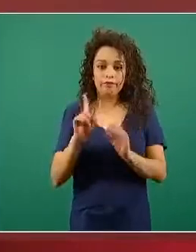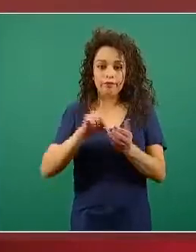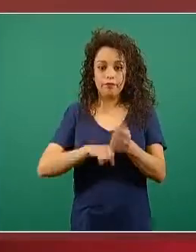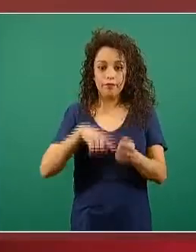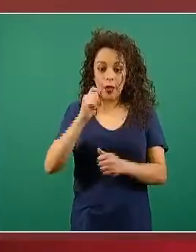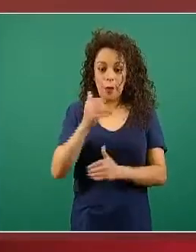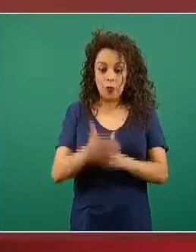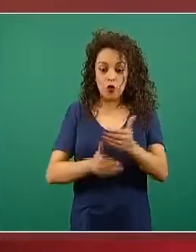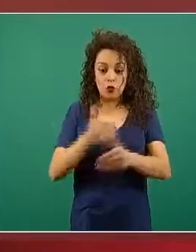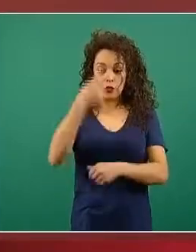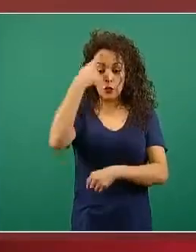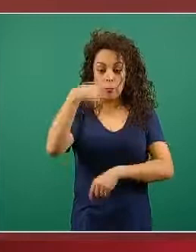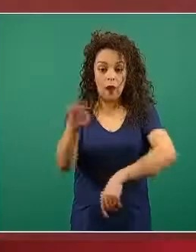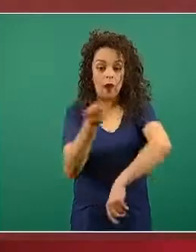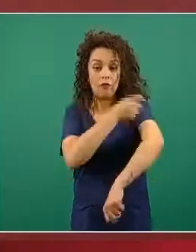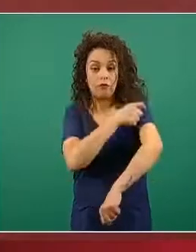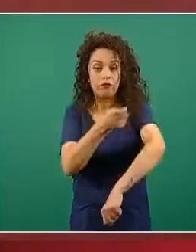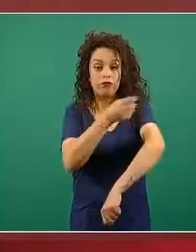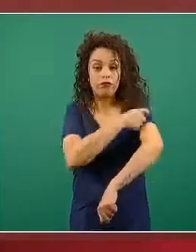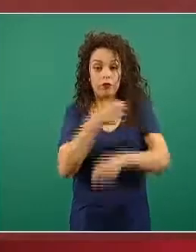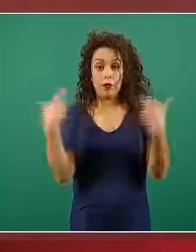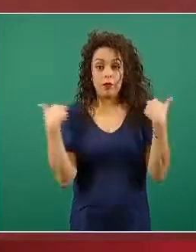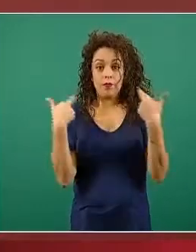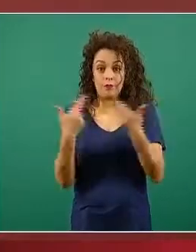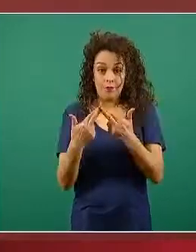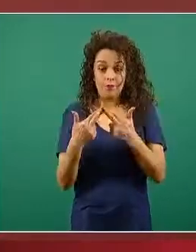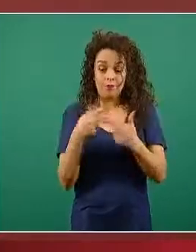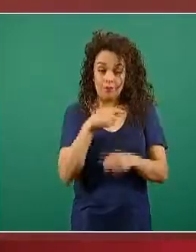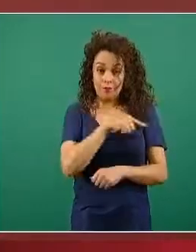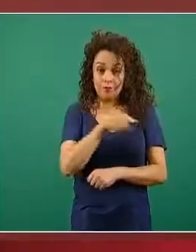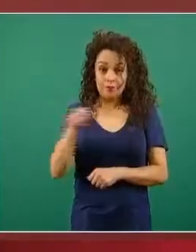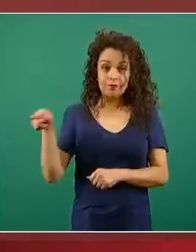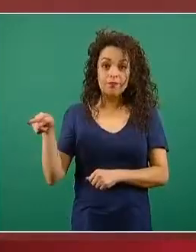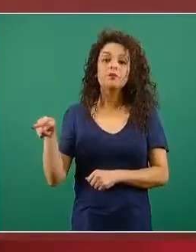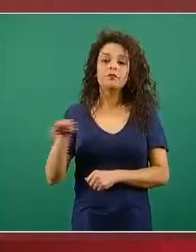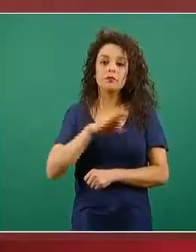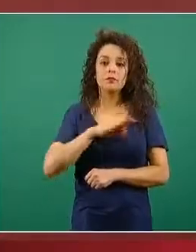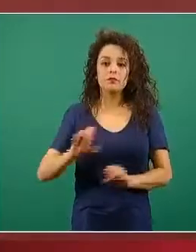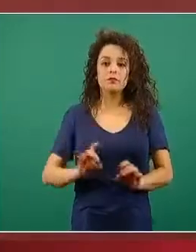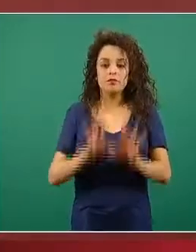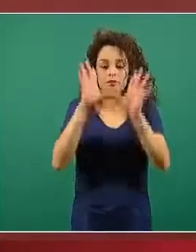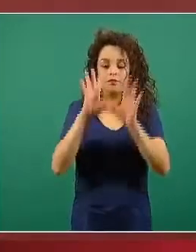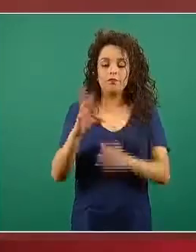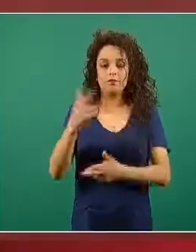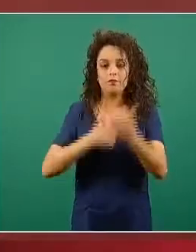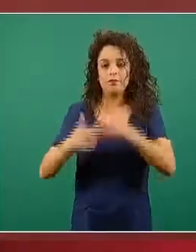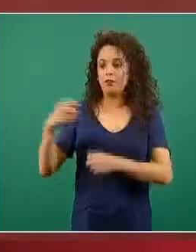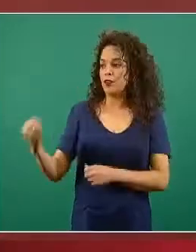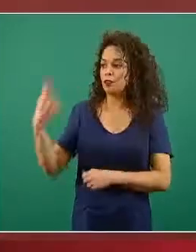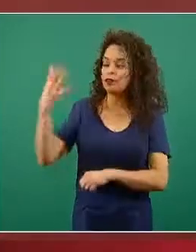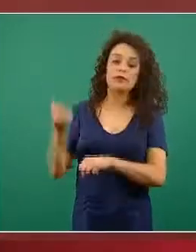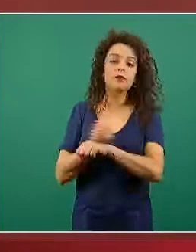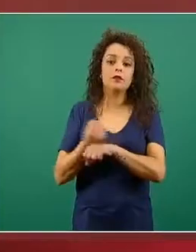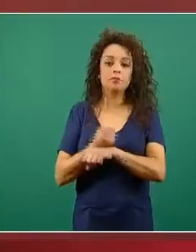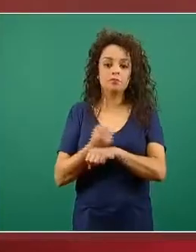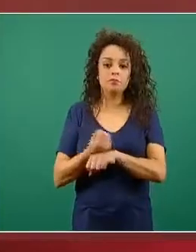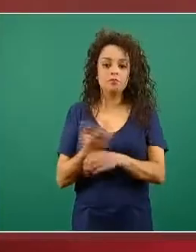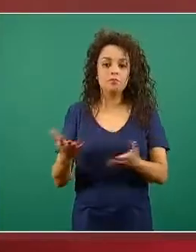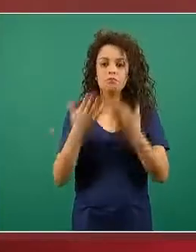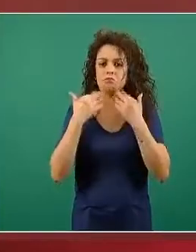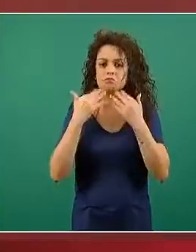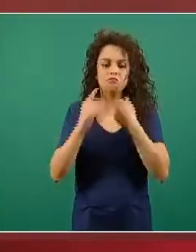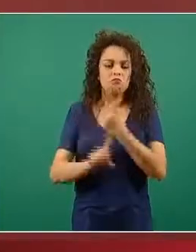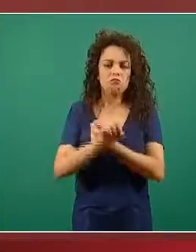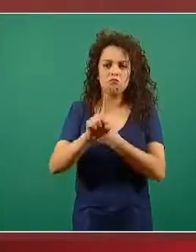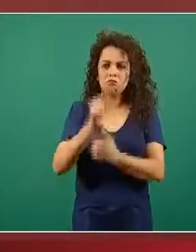proceso de vacunación de mentores pudiéramos tener un regreso al semáforo amarillo. No representa un problema